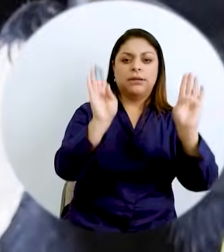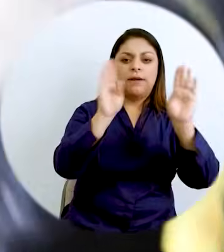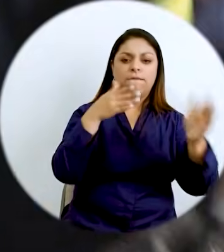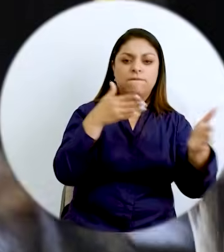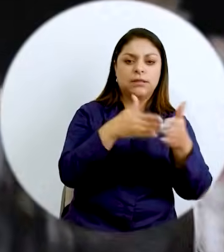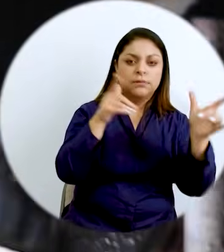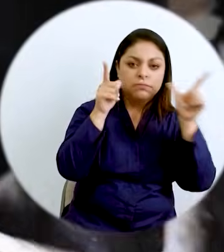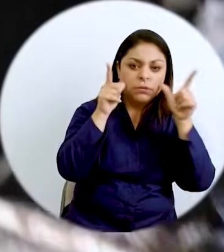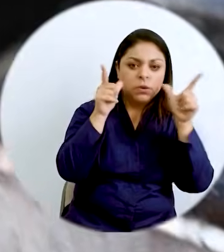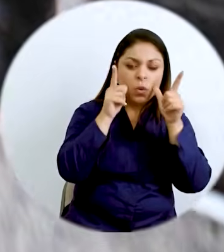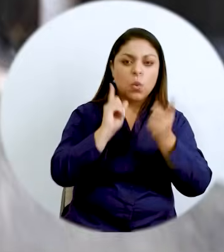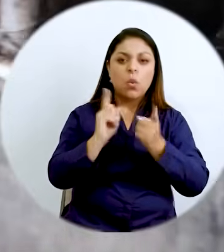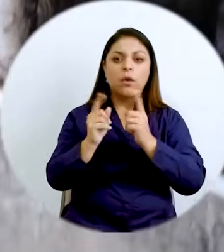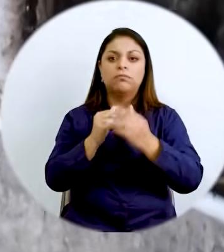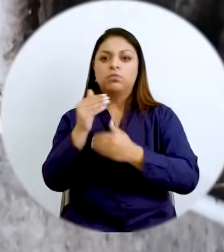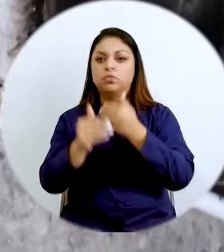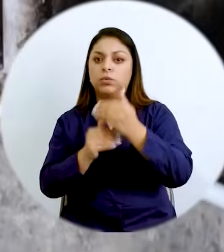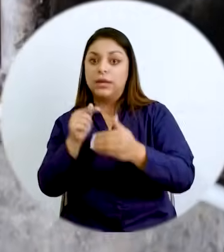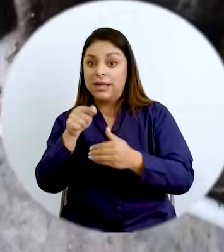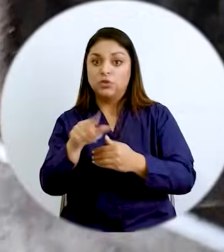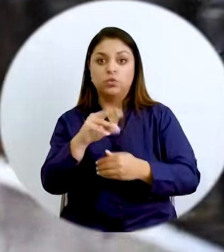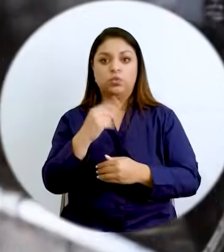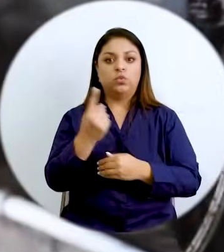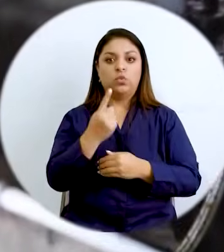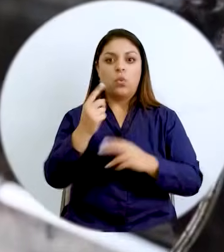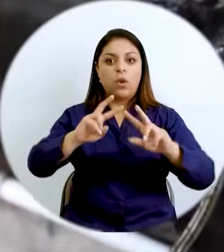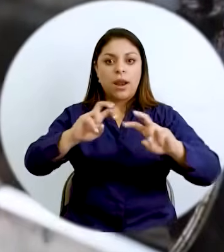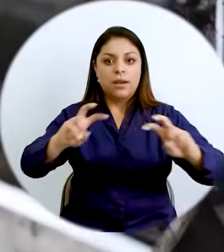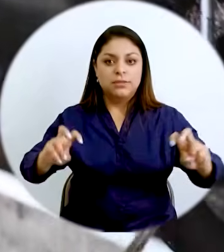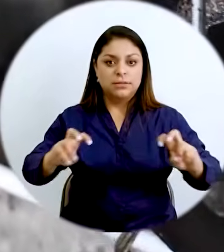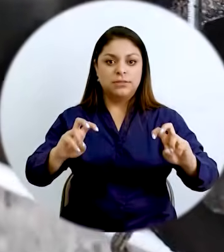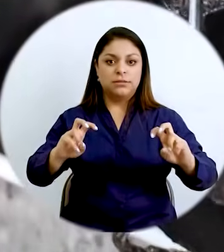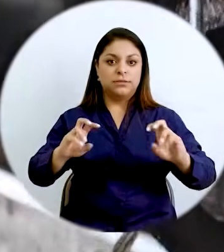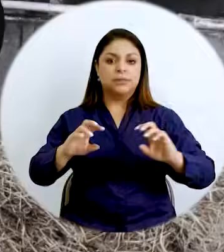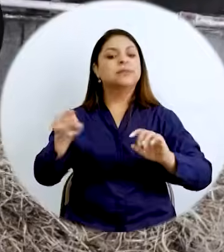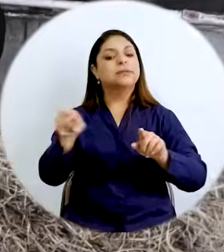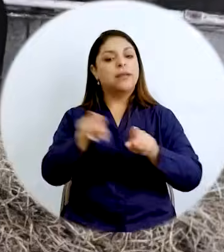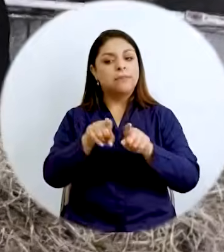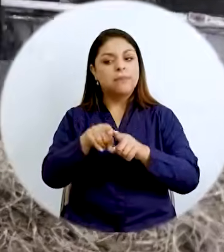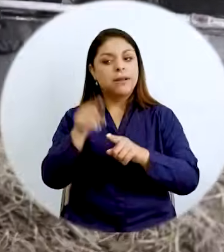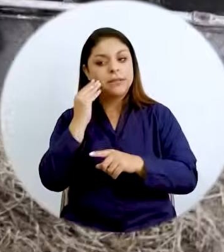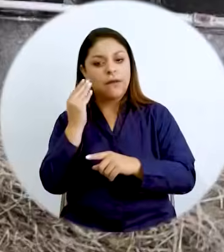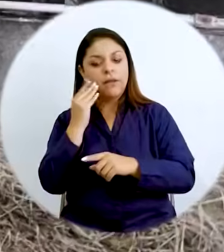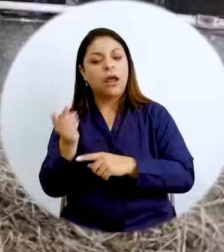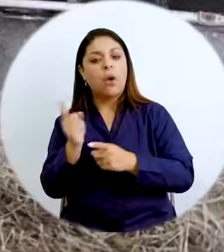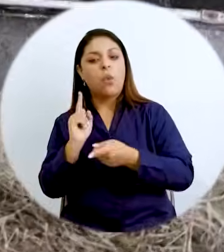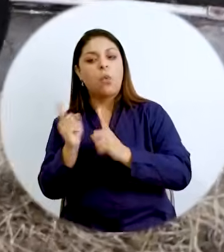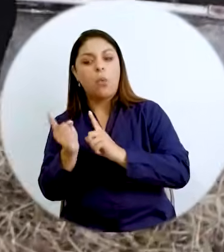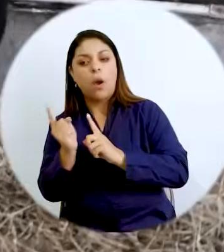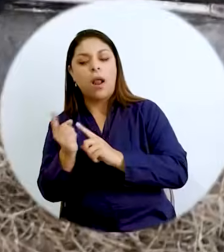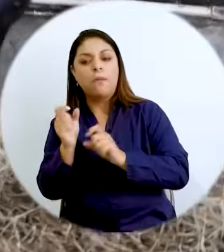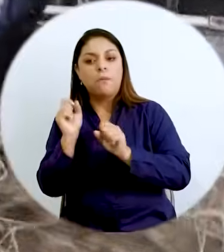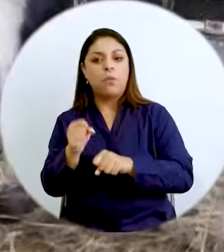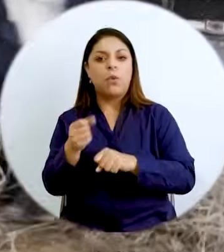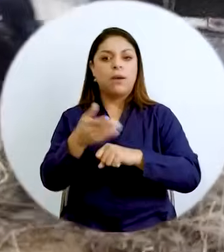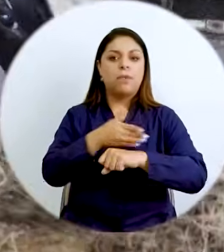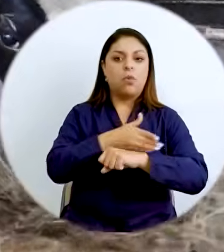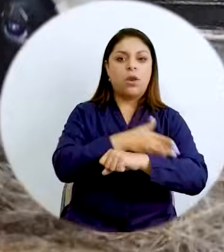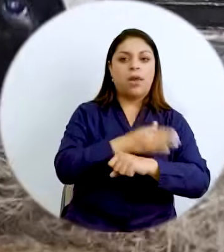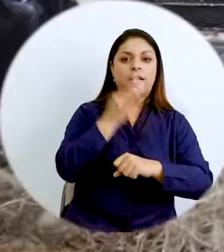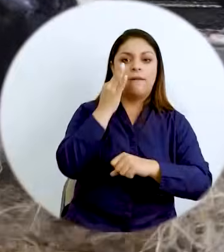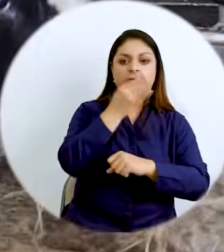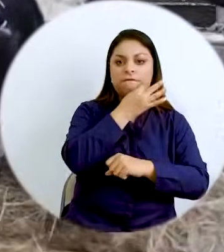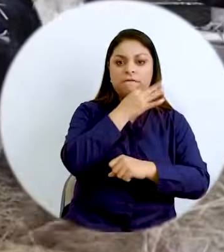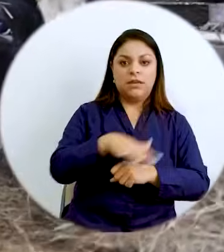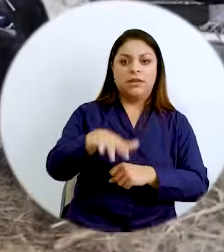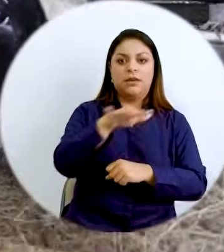saber qué protocolos eventualmente se pueden implementar, porque no solo es análisis, sino de ahí usted parte para saber qué eventualmente